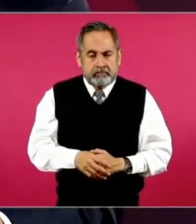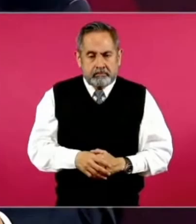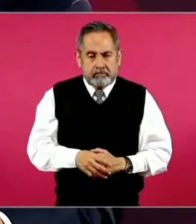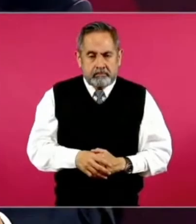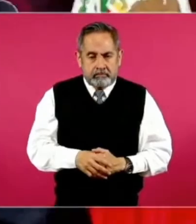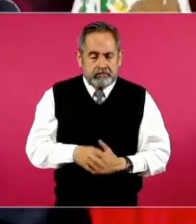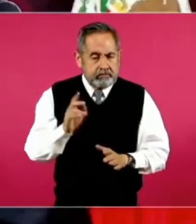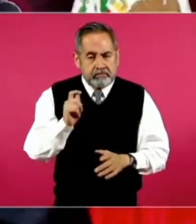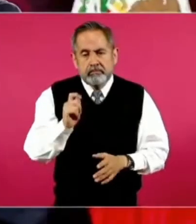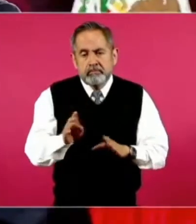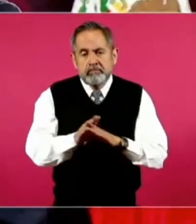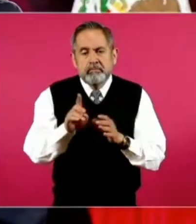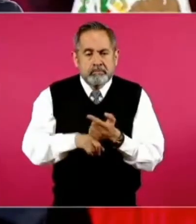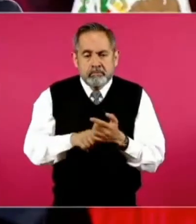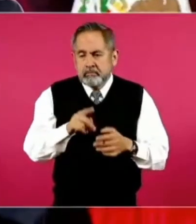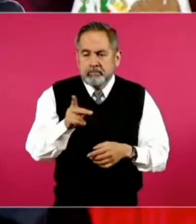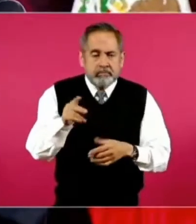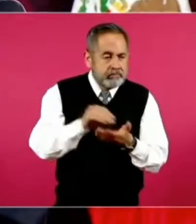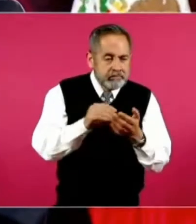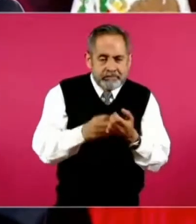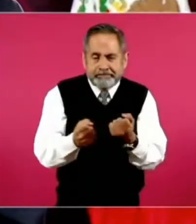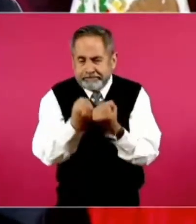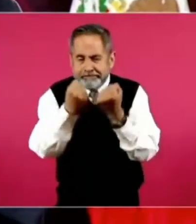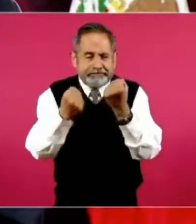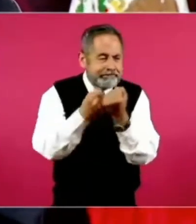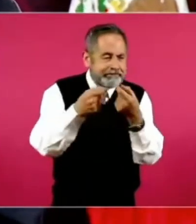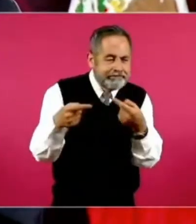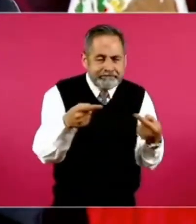no deja de haber confrontación,